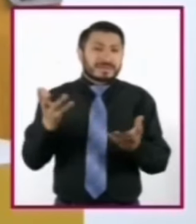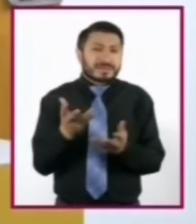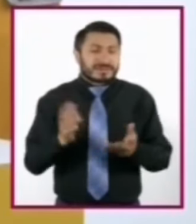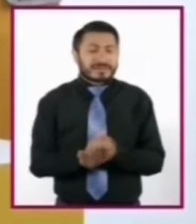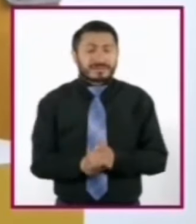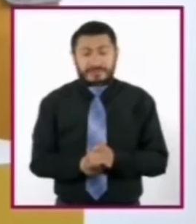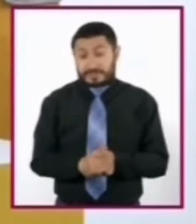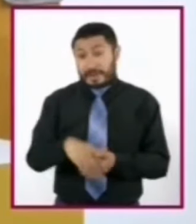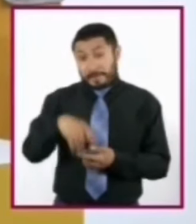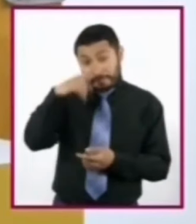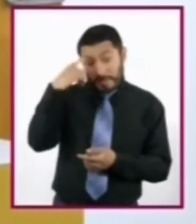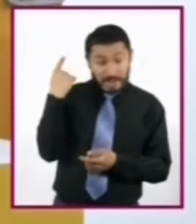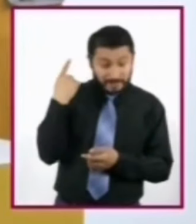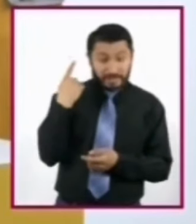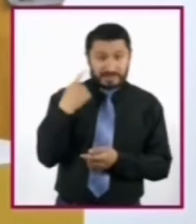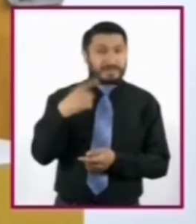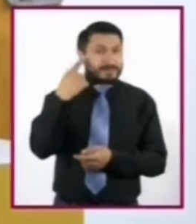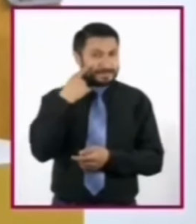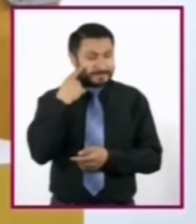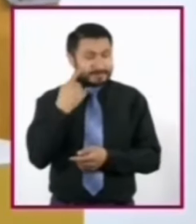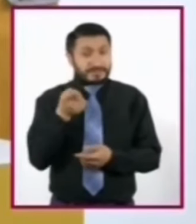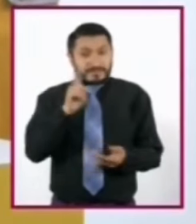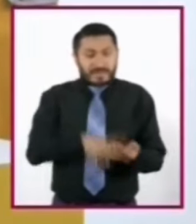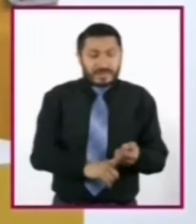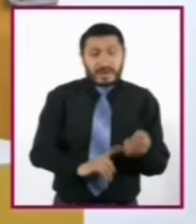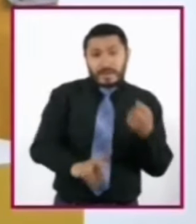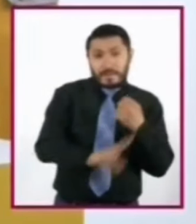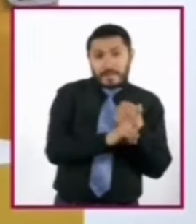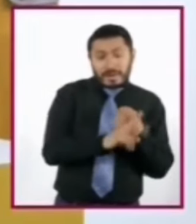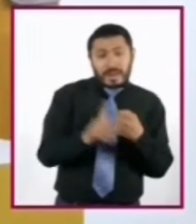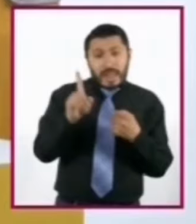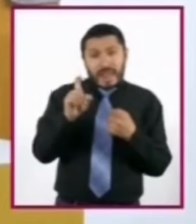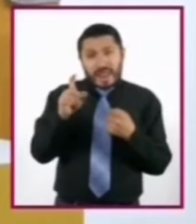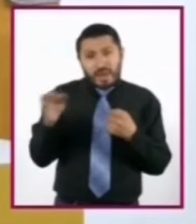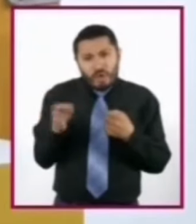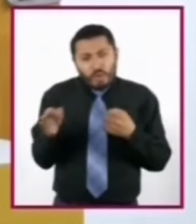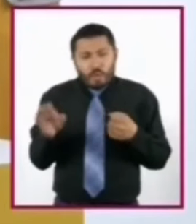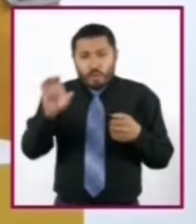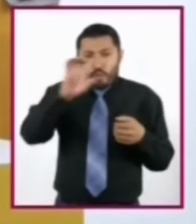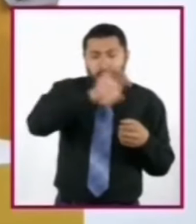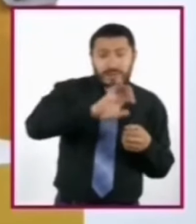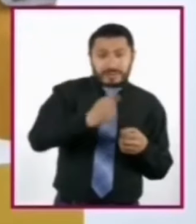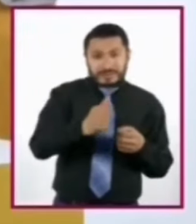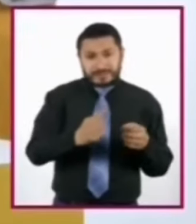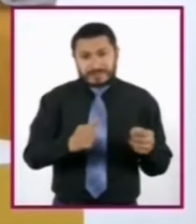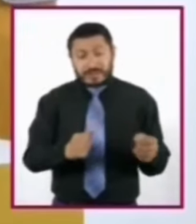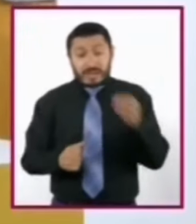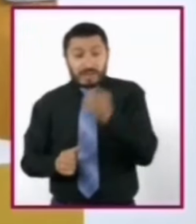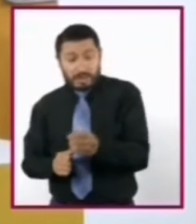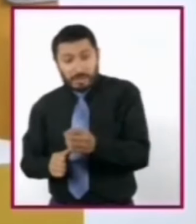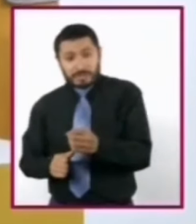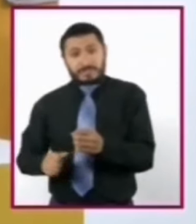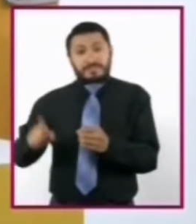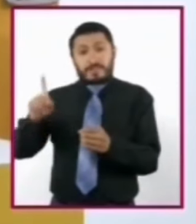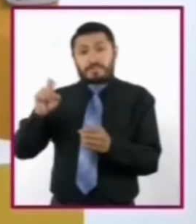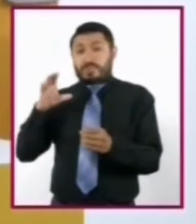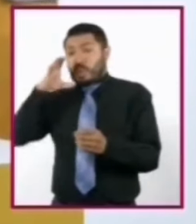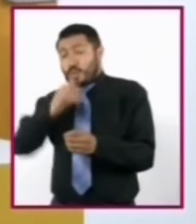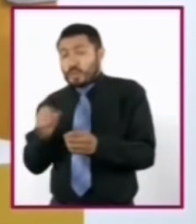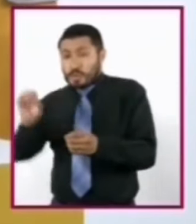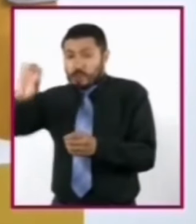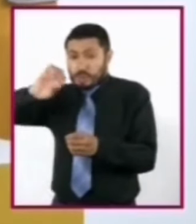Es muy sencillo. En uno de los vasos vamos a verter agua fría y en el otro agua caliente.